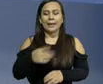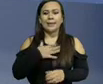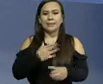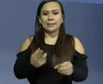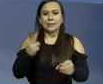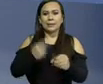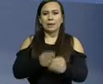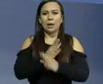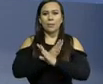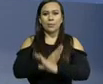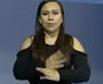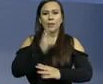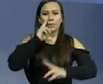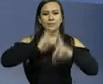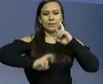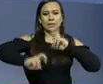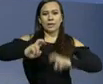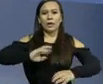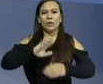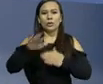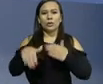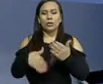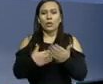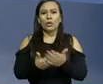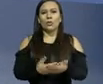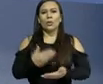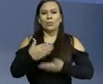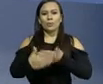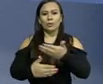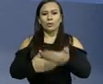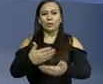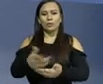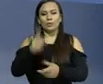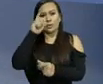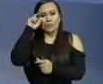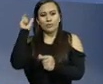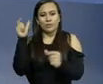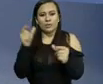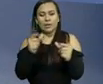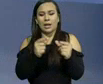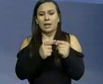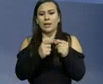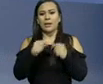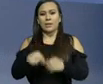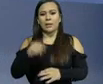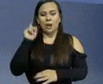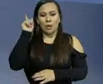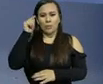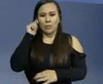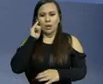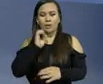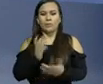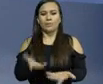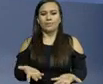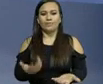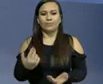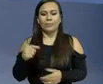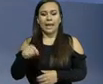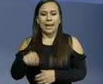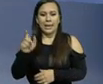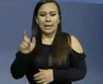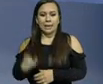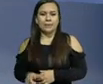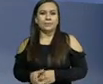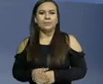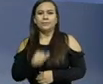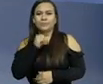en este proceso investigativo lleva a través de la fiscalía general del estado en su comparecencia